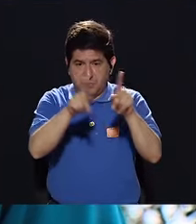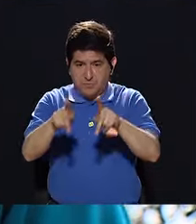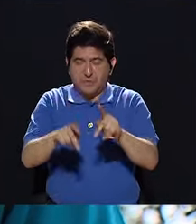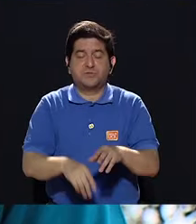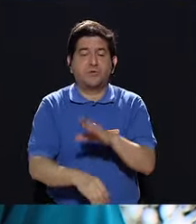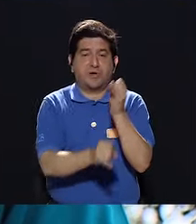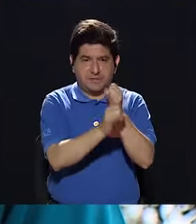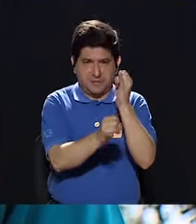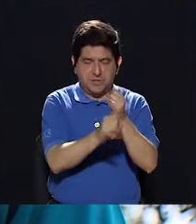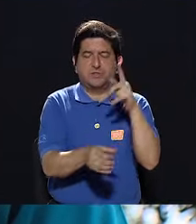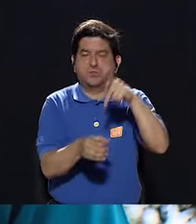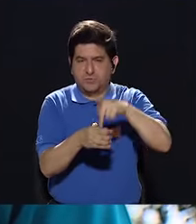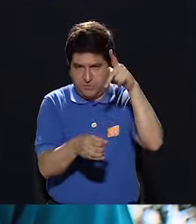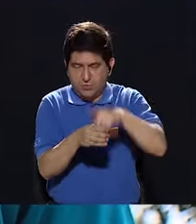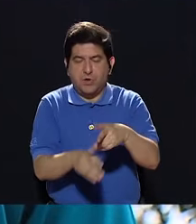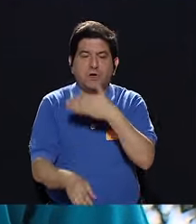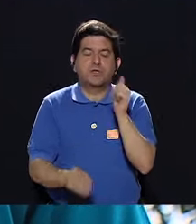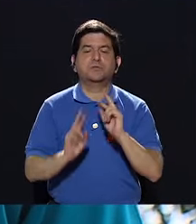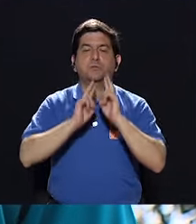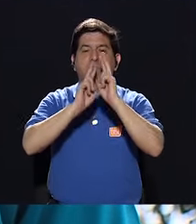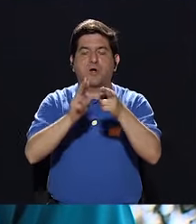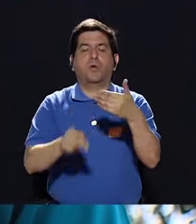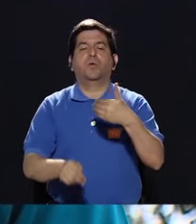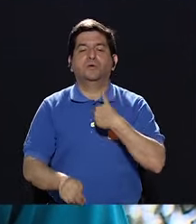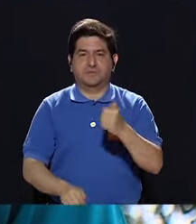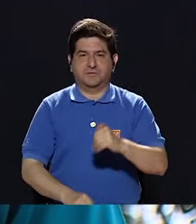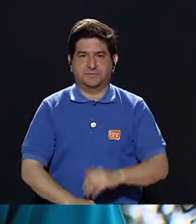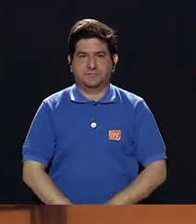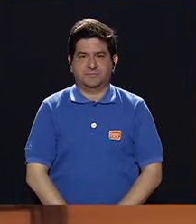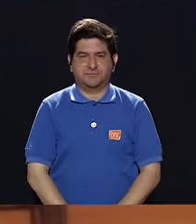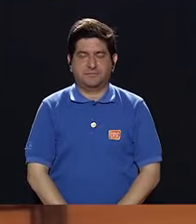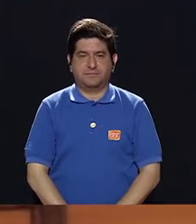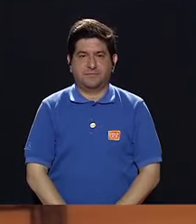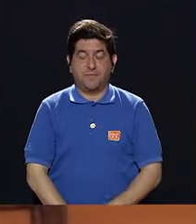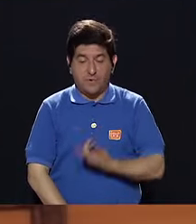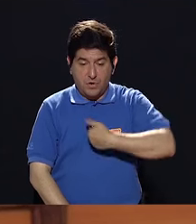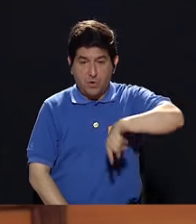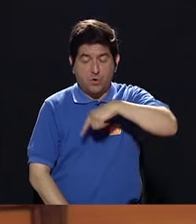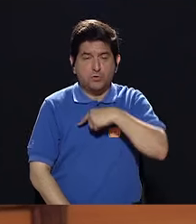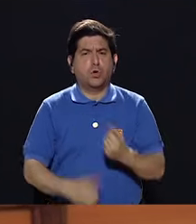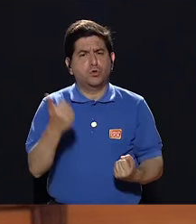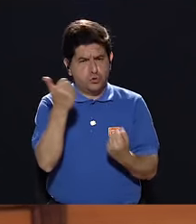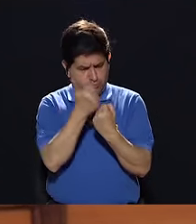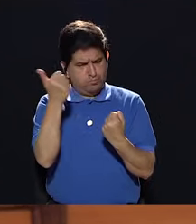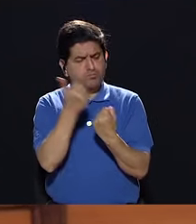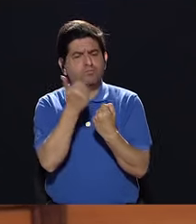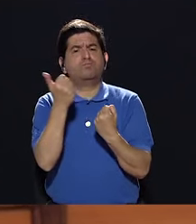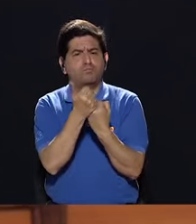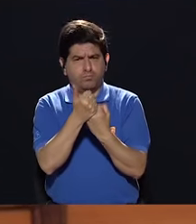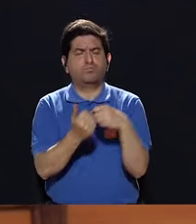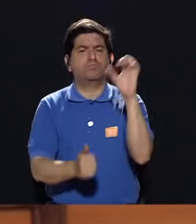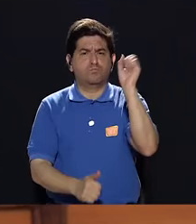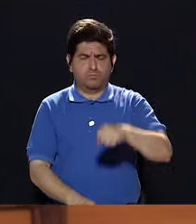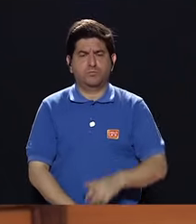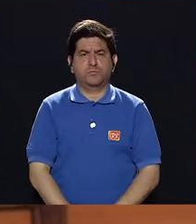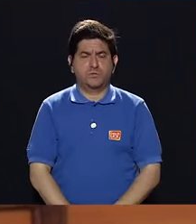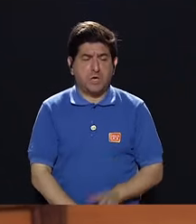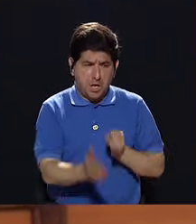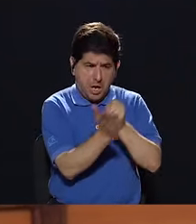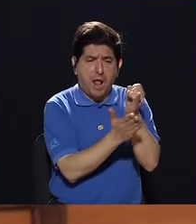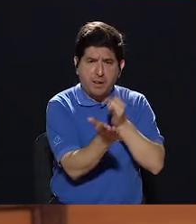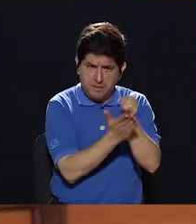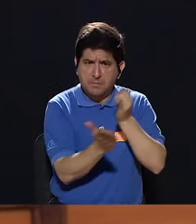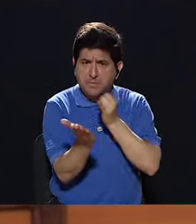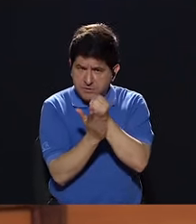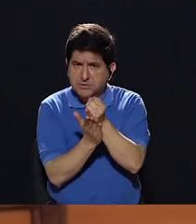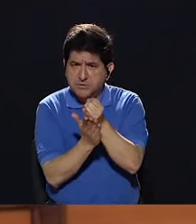de entes que participen en el proyecto, pues mejores resultados se pueden obtener. Hemos tenido mucho apoyo, tanto en la parte